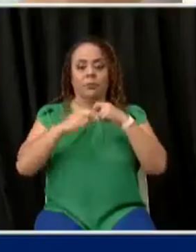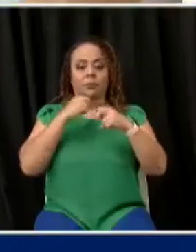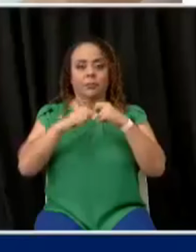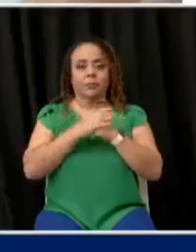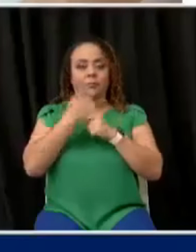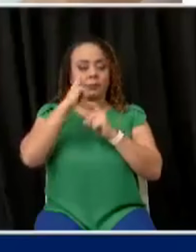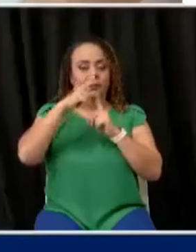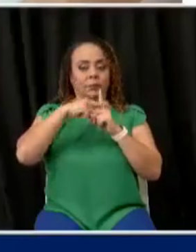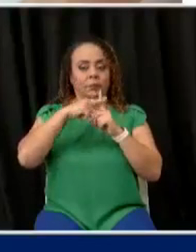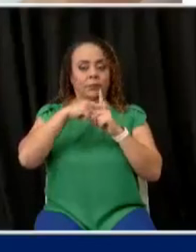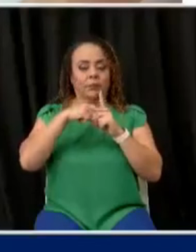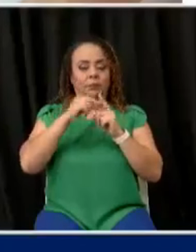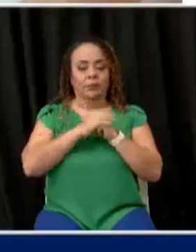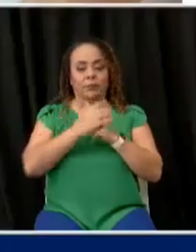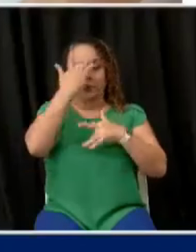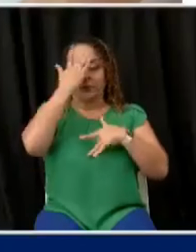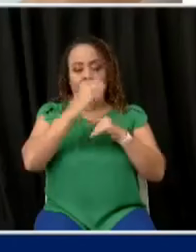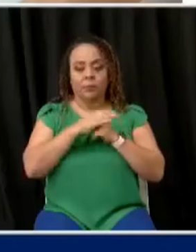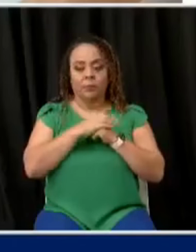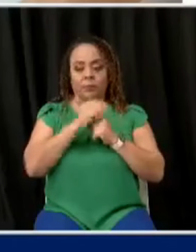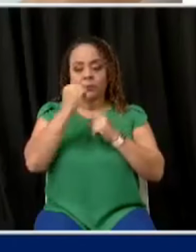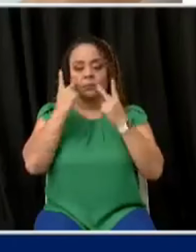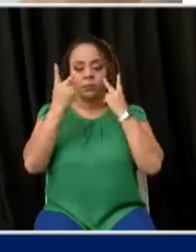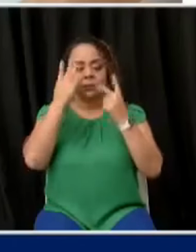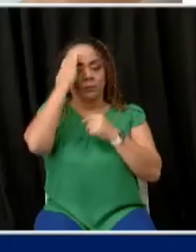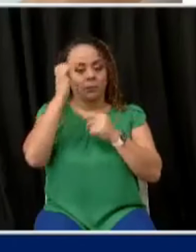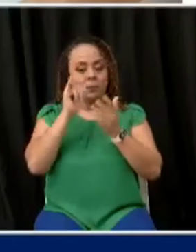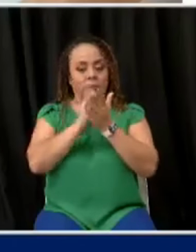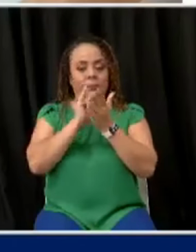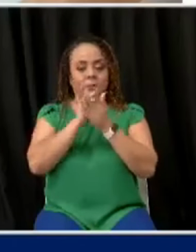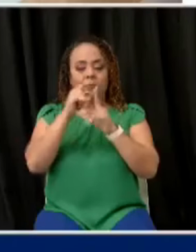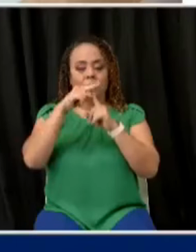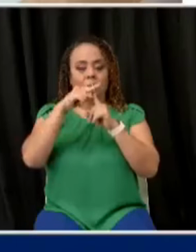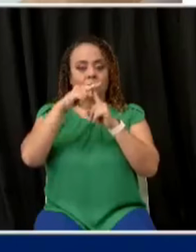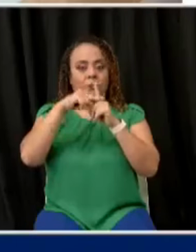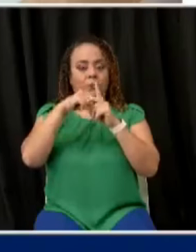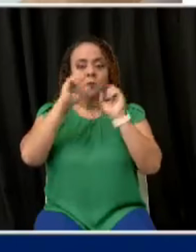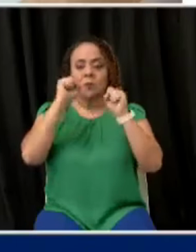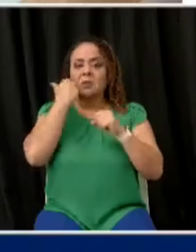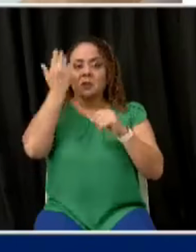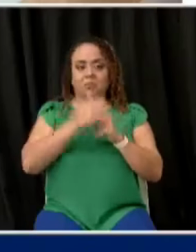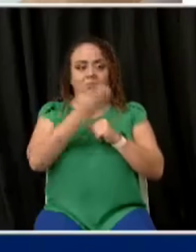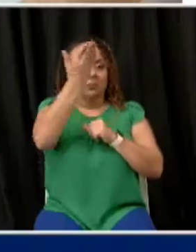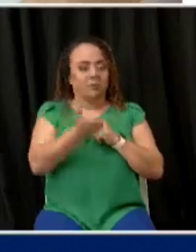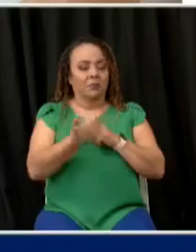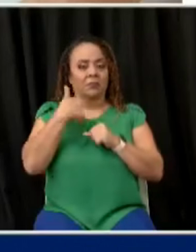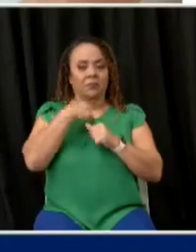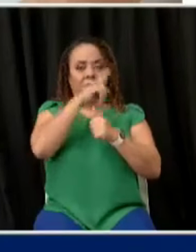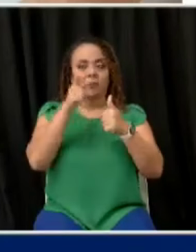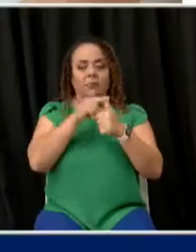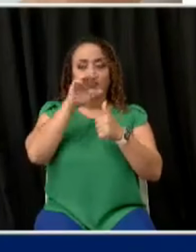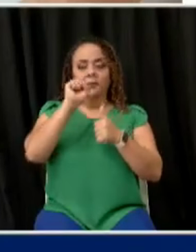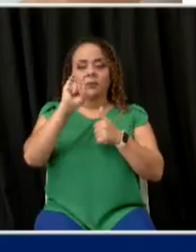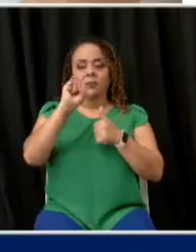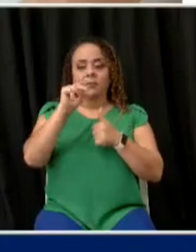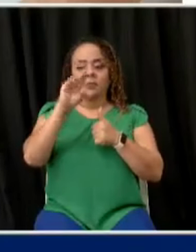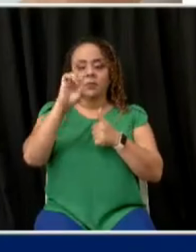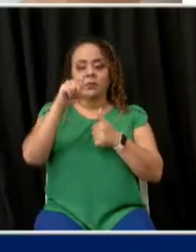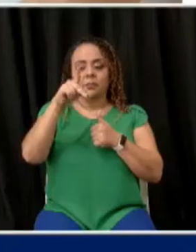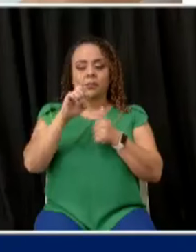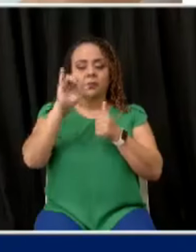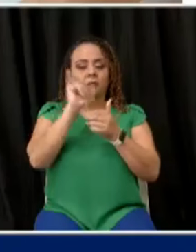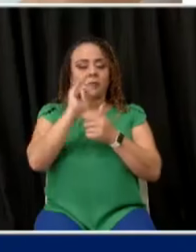por temperatura, la enfermedad o las lesiones por temperatura, que pueden ser sencillas. Ahí las tenemos. Lo primero es el síncope por calor, es un